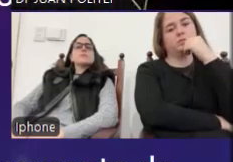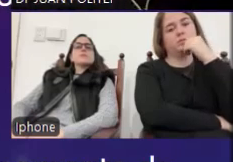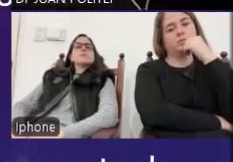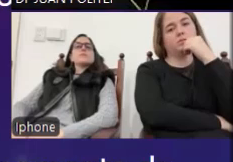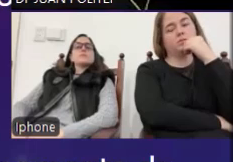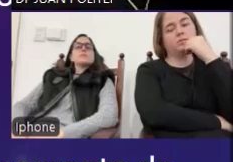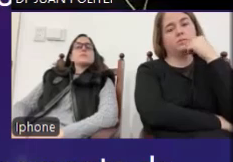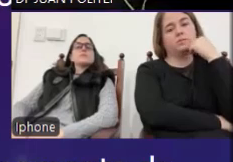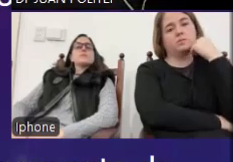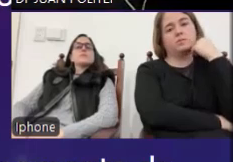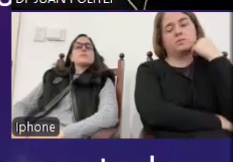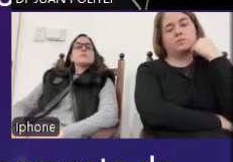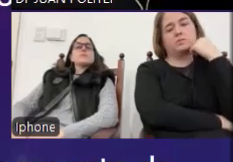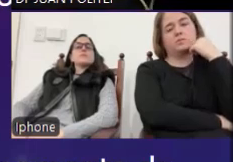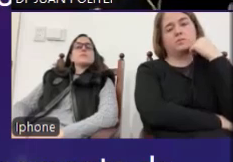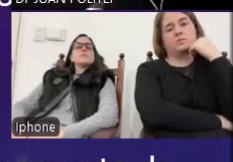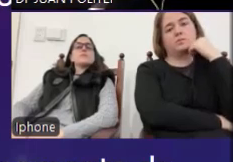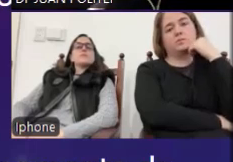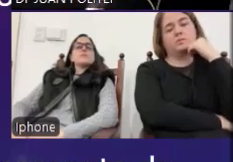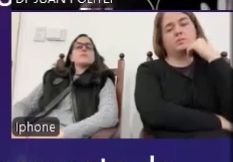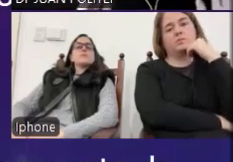común y lógica.